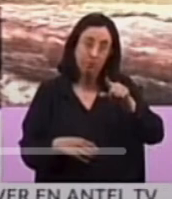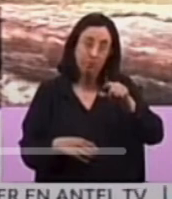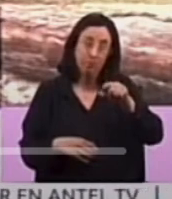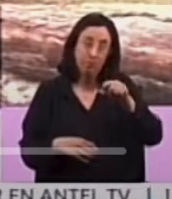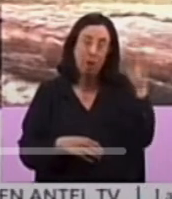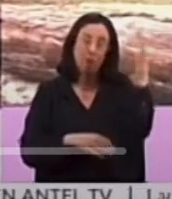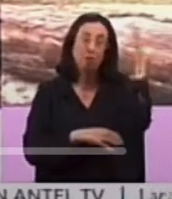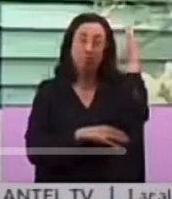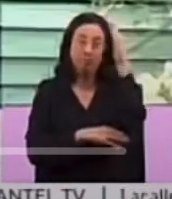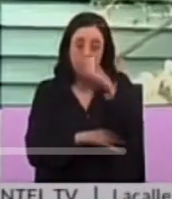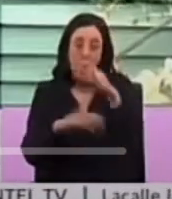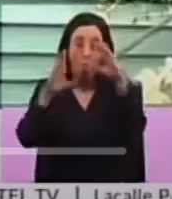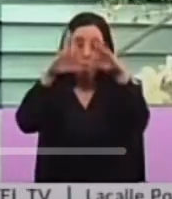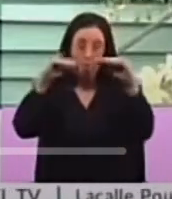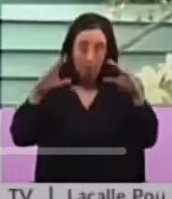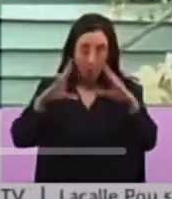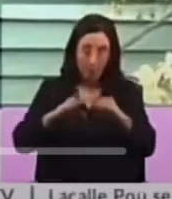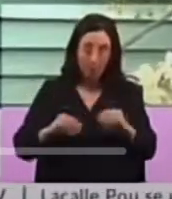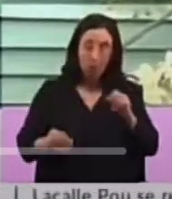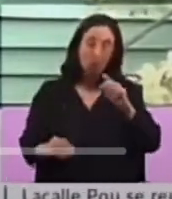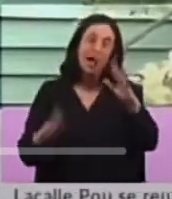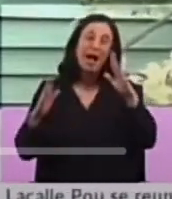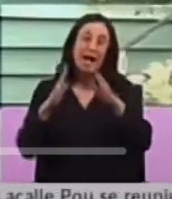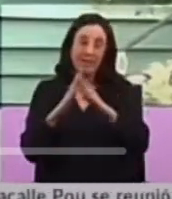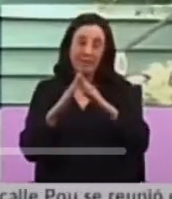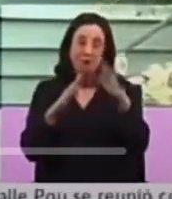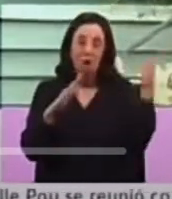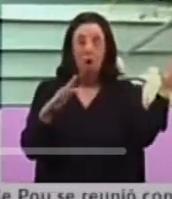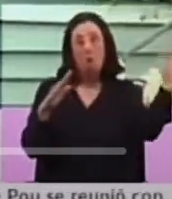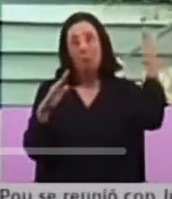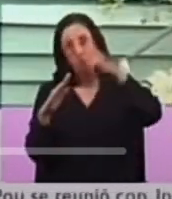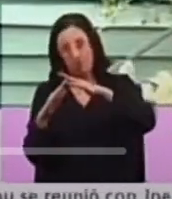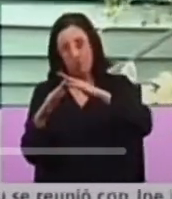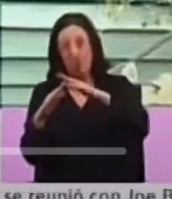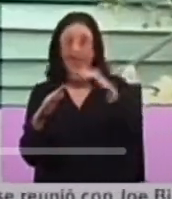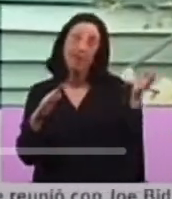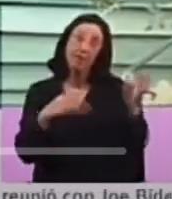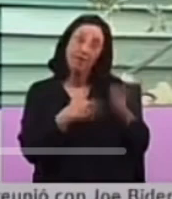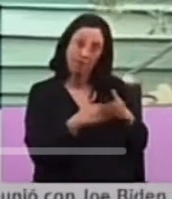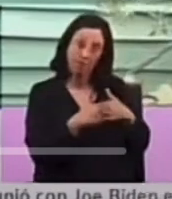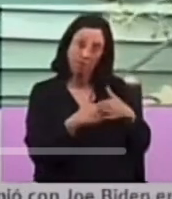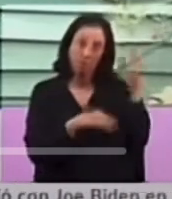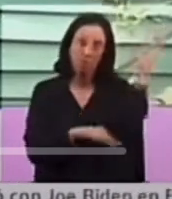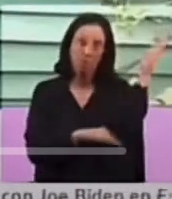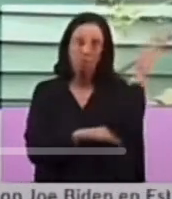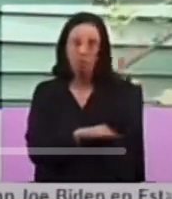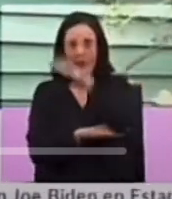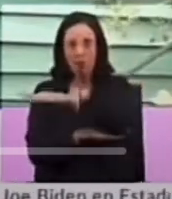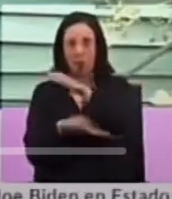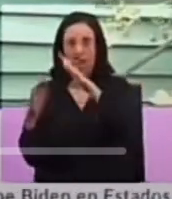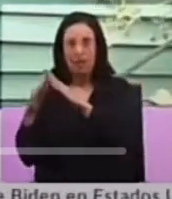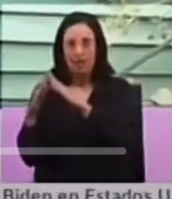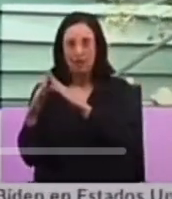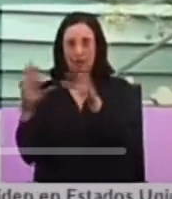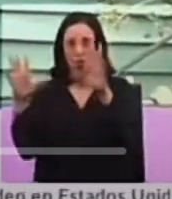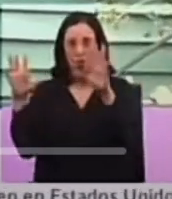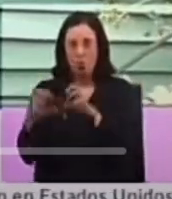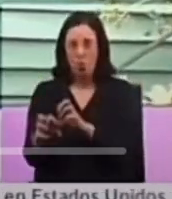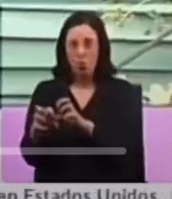pino encima de una casa, un pino que está en un terreno lindero. Provocó daños por